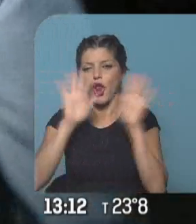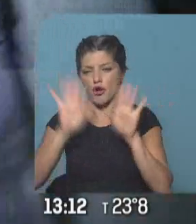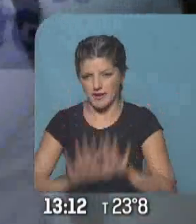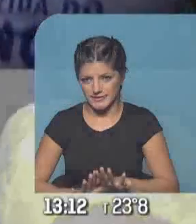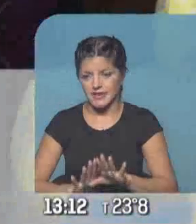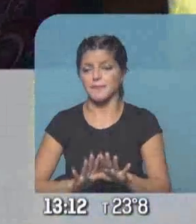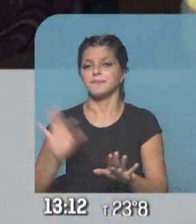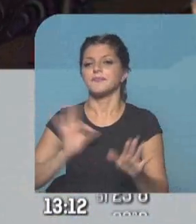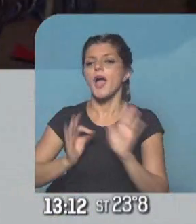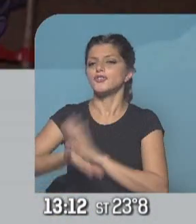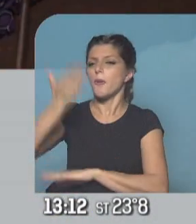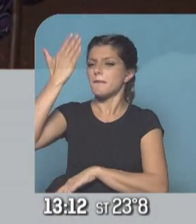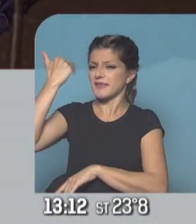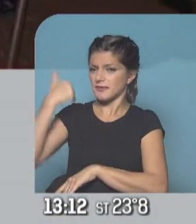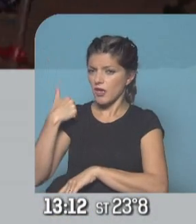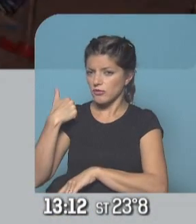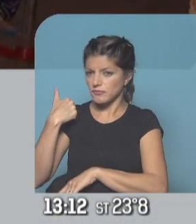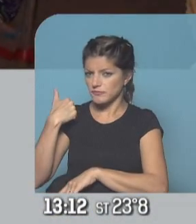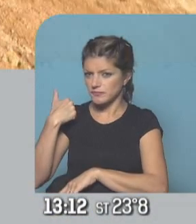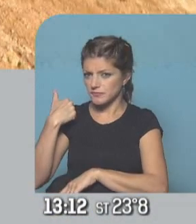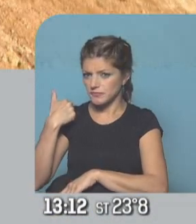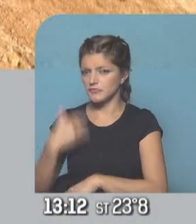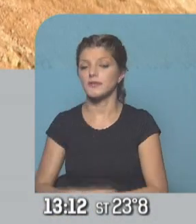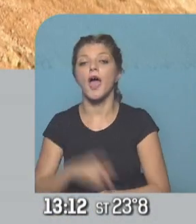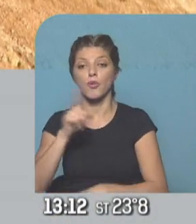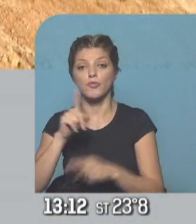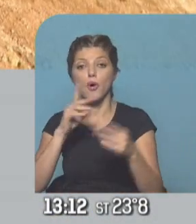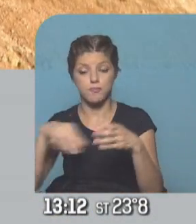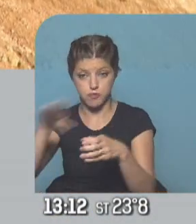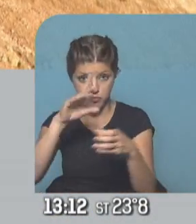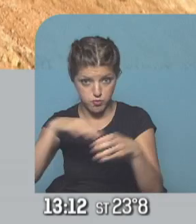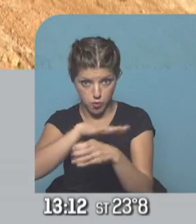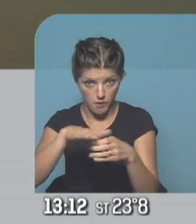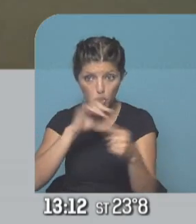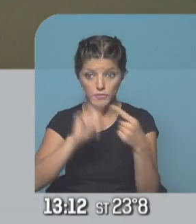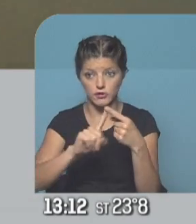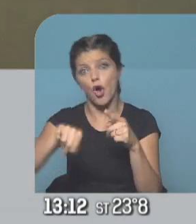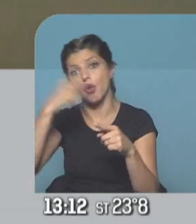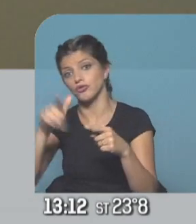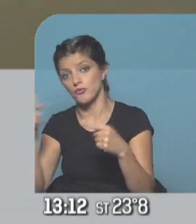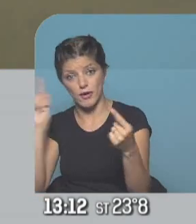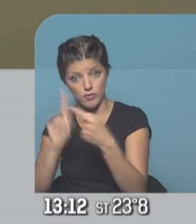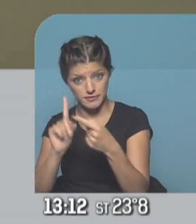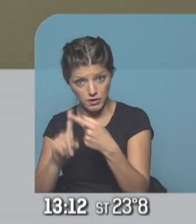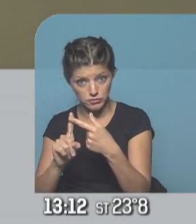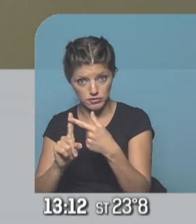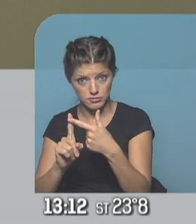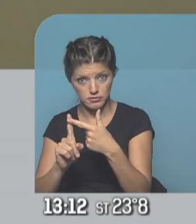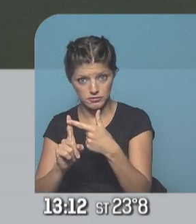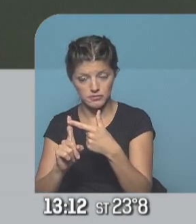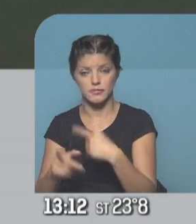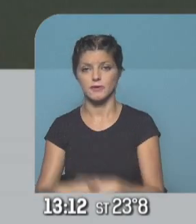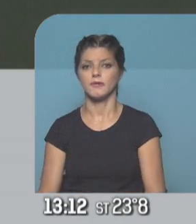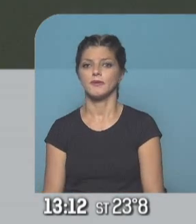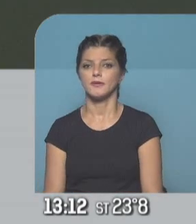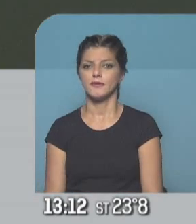pasado, una pequeña iniciativa, porque hay pueblos no contactados y pueblos contactados que viven en las zonas